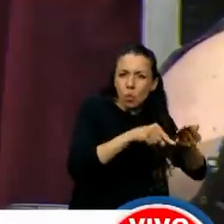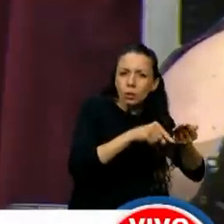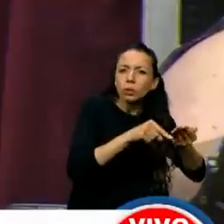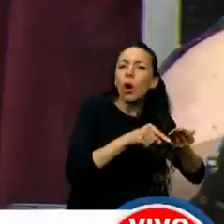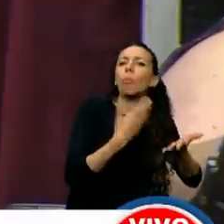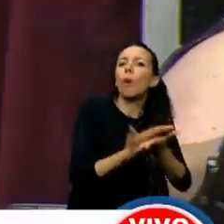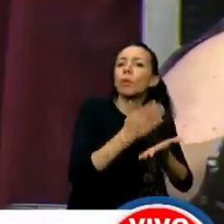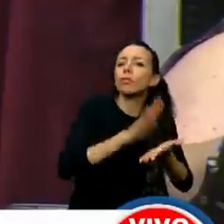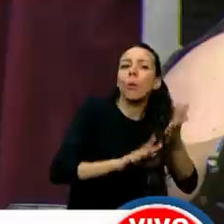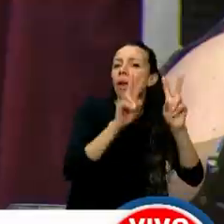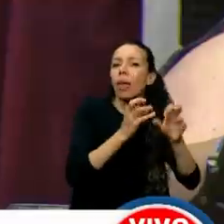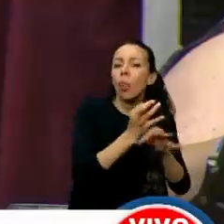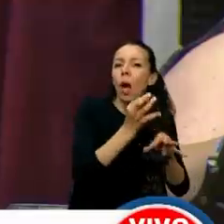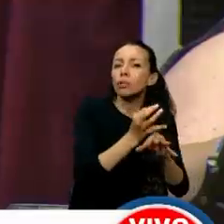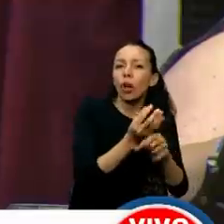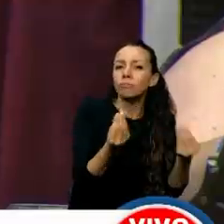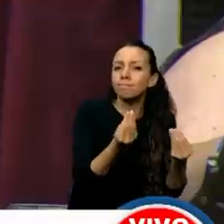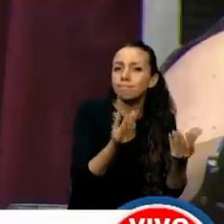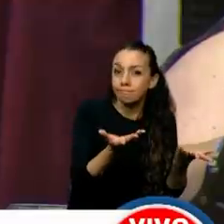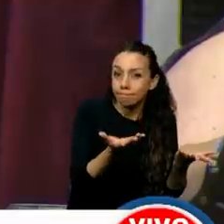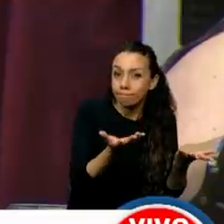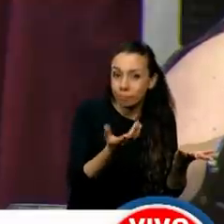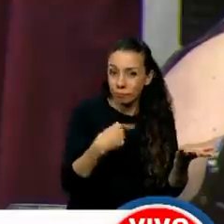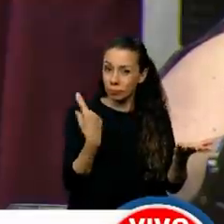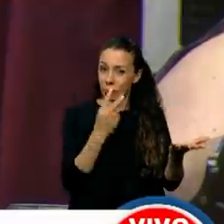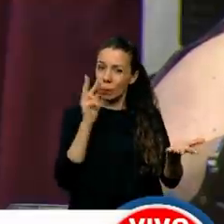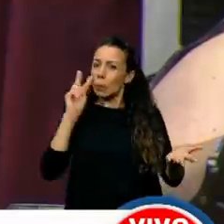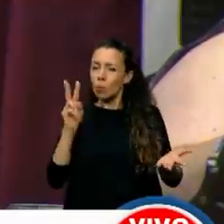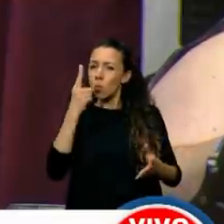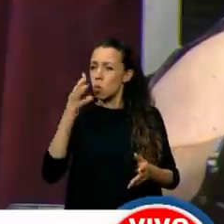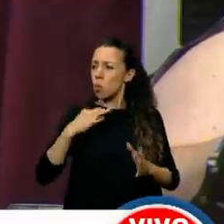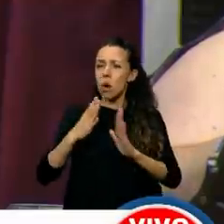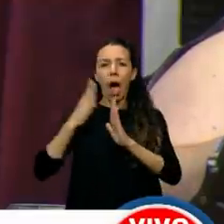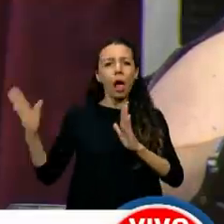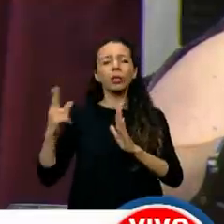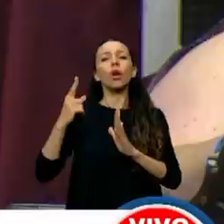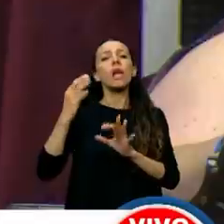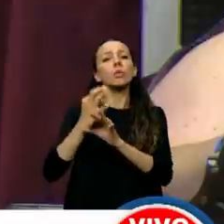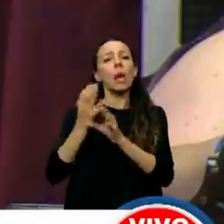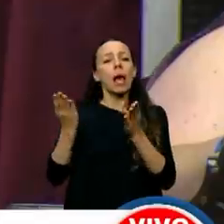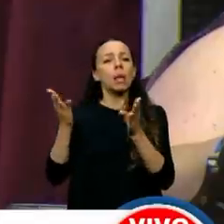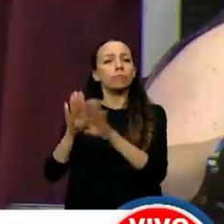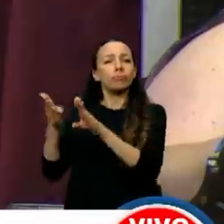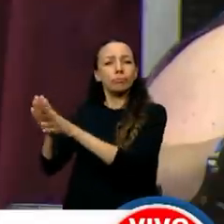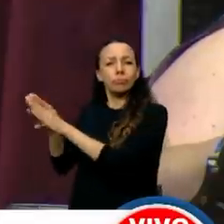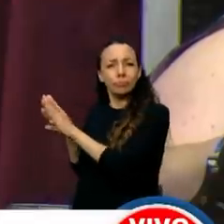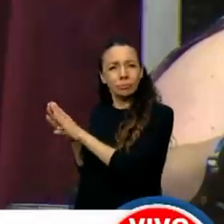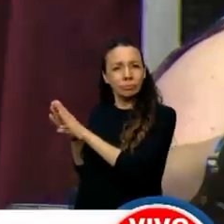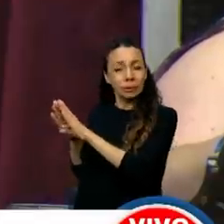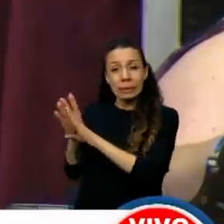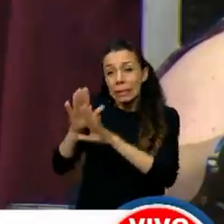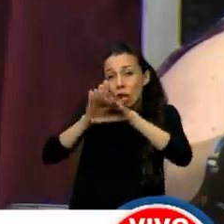educación después de un año de escuelas cerradas y con la mayoría de los chicos de las diferentes provincias